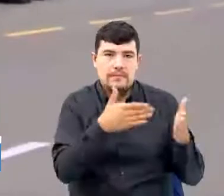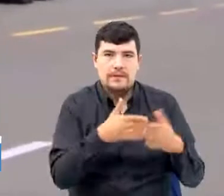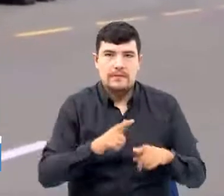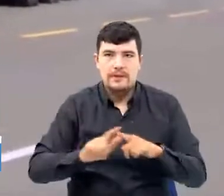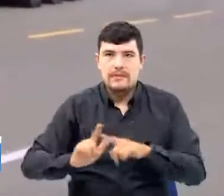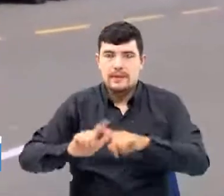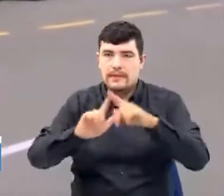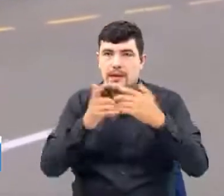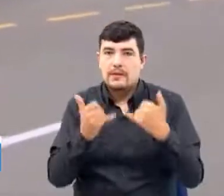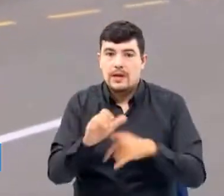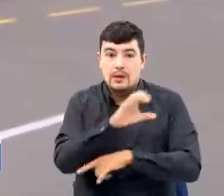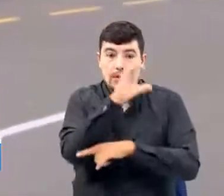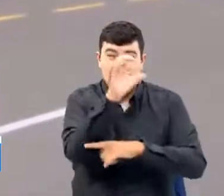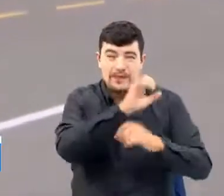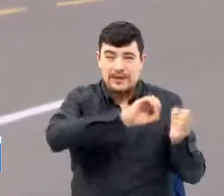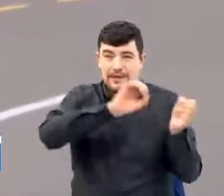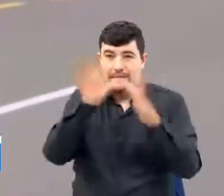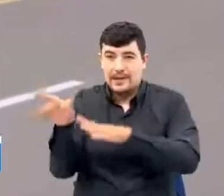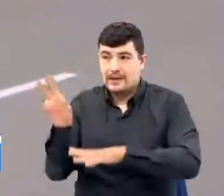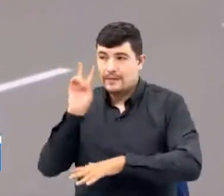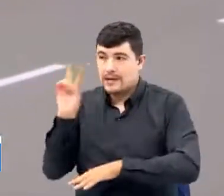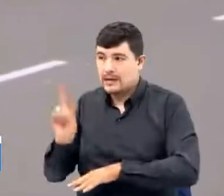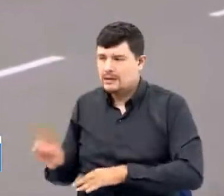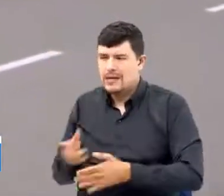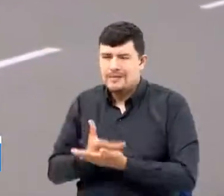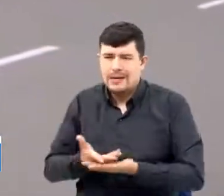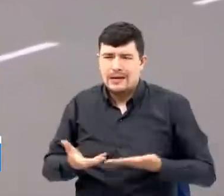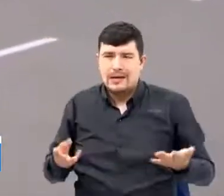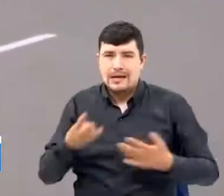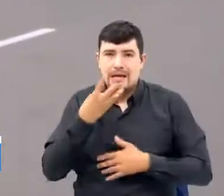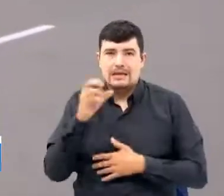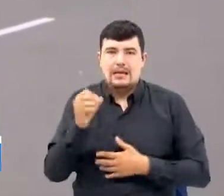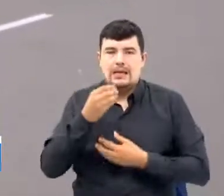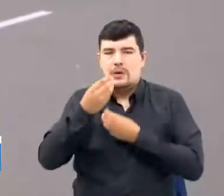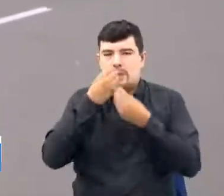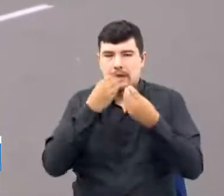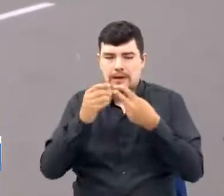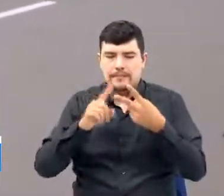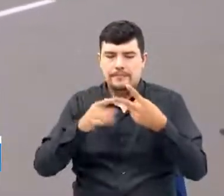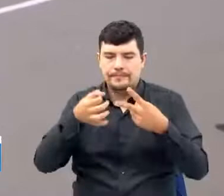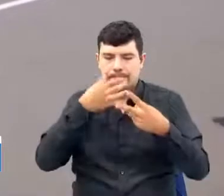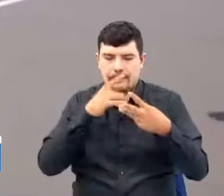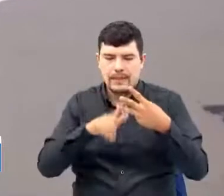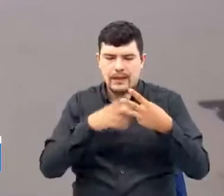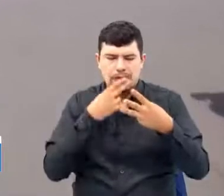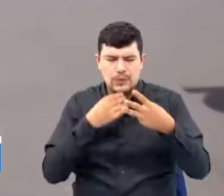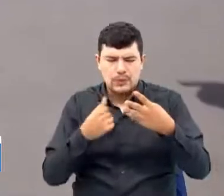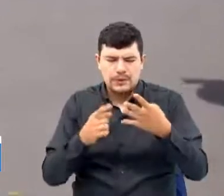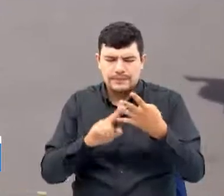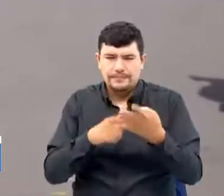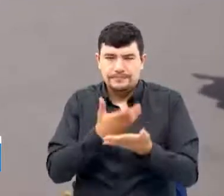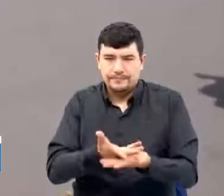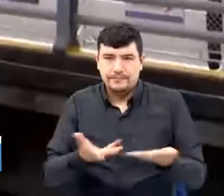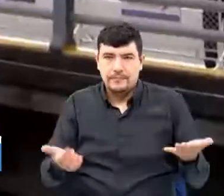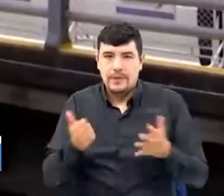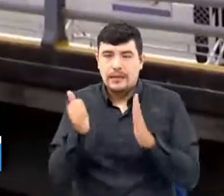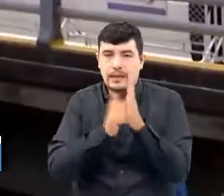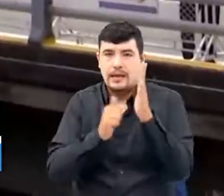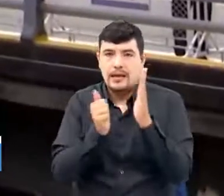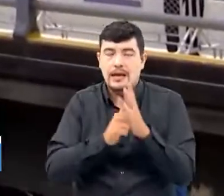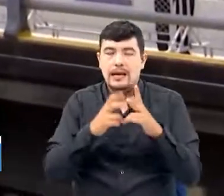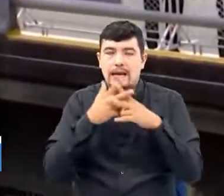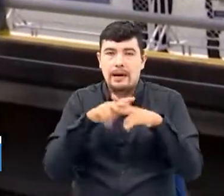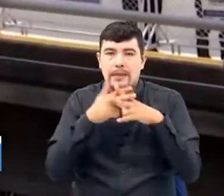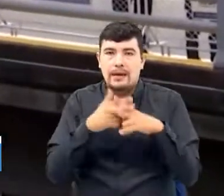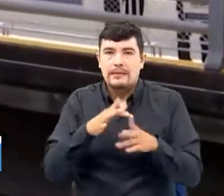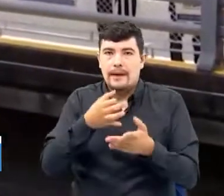Colombia se ha exportado a Venezuela más de 30 productos, como alimentos, medicamentos, confitería e insumos médicos, que pasan por los